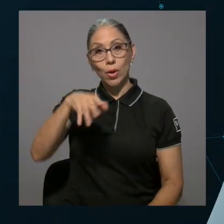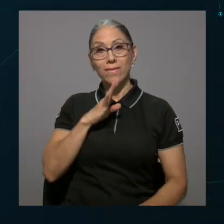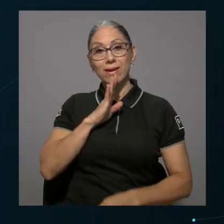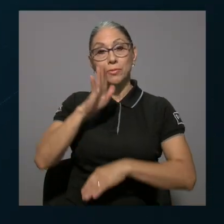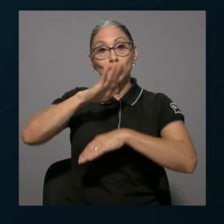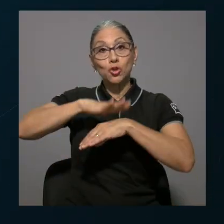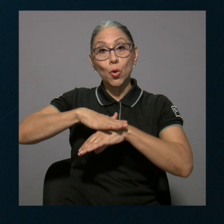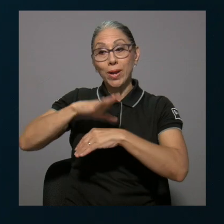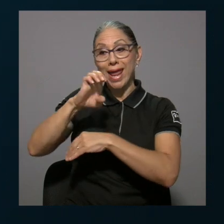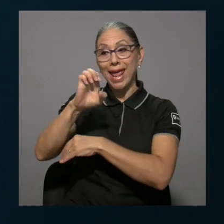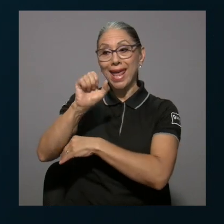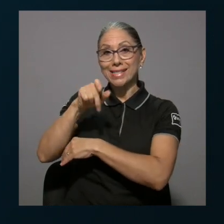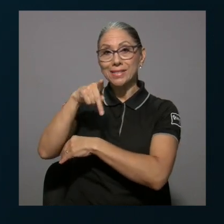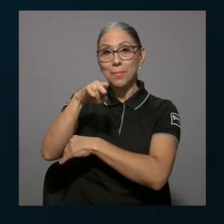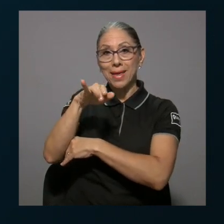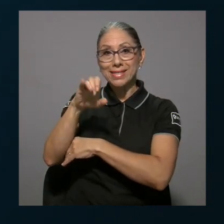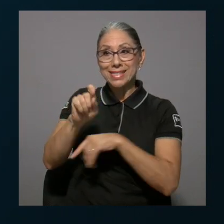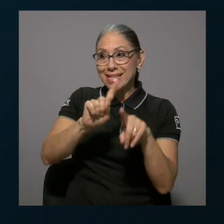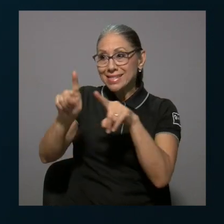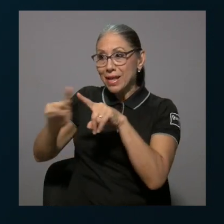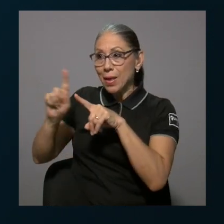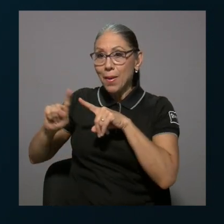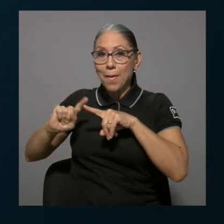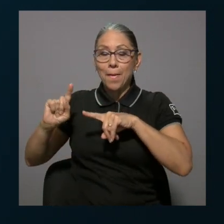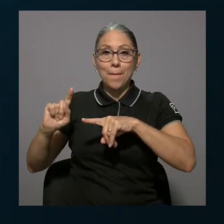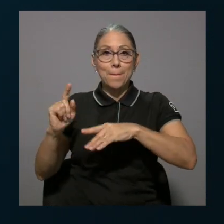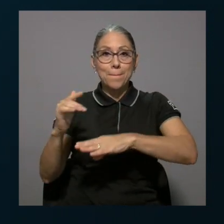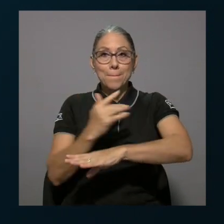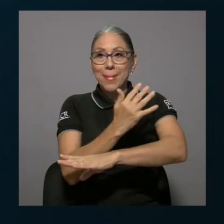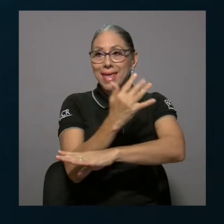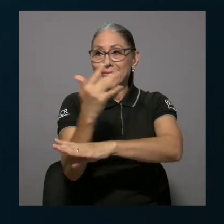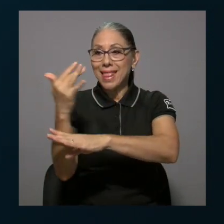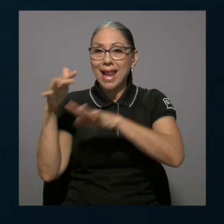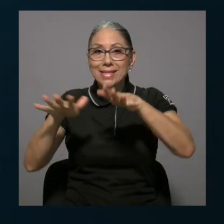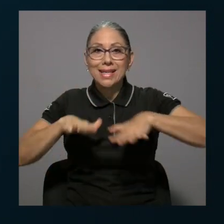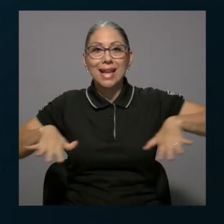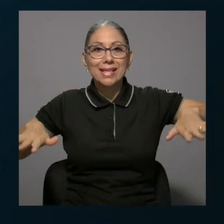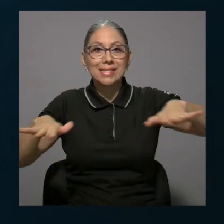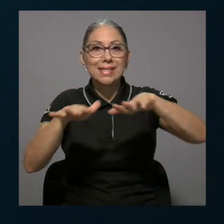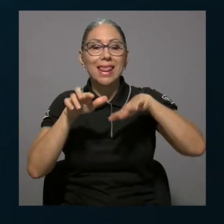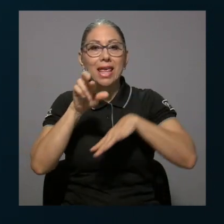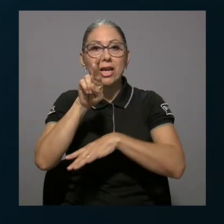Hoy hablaremos sobre especies vegetales en la sede Rodrigo Facio.